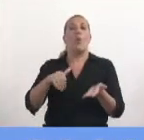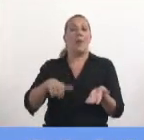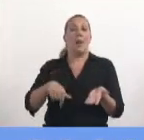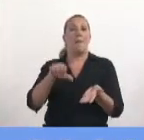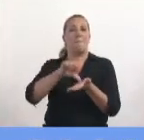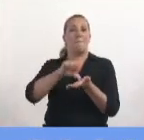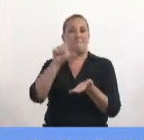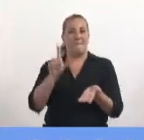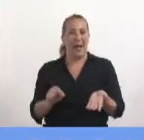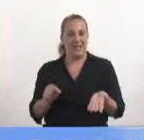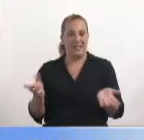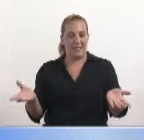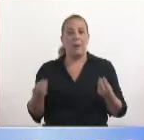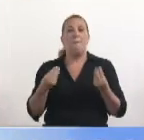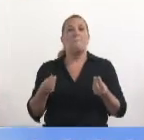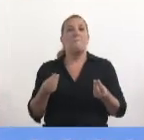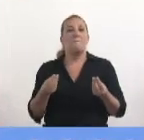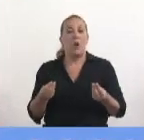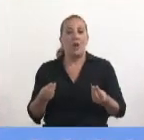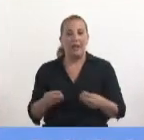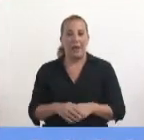principio porque arranca desde